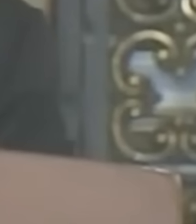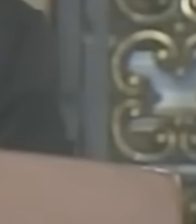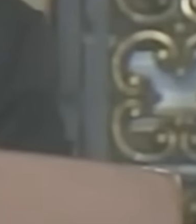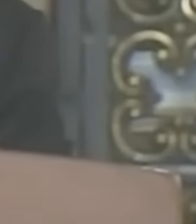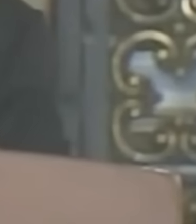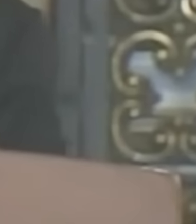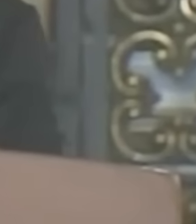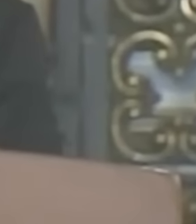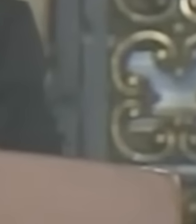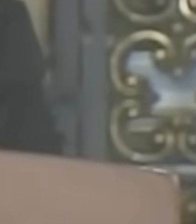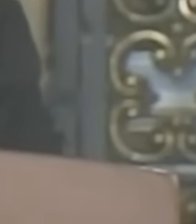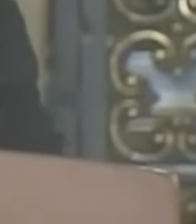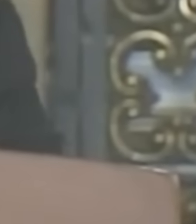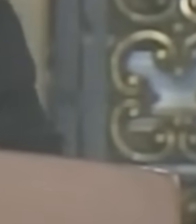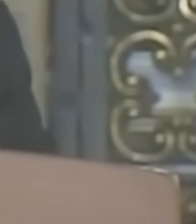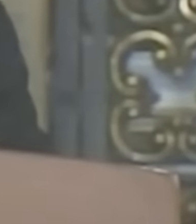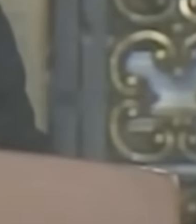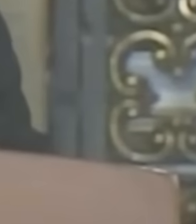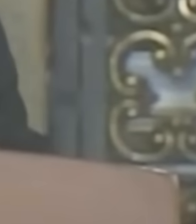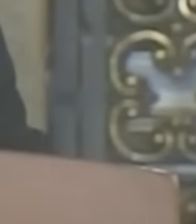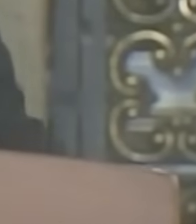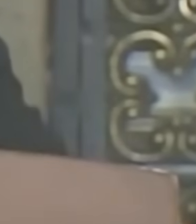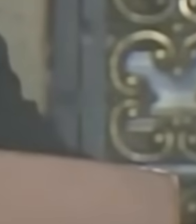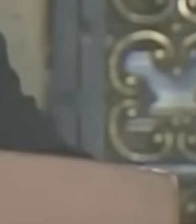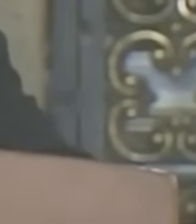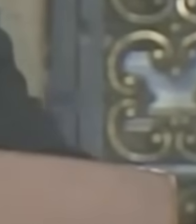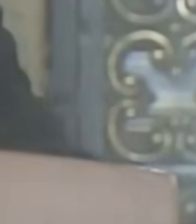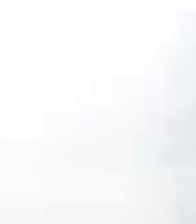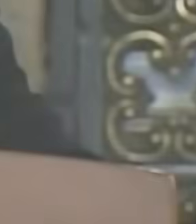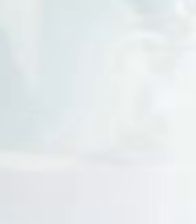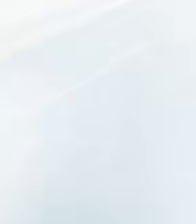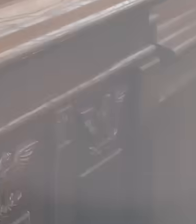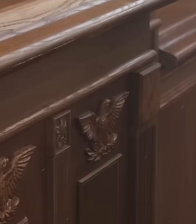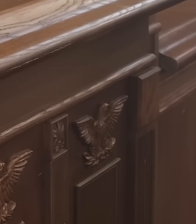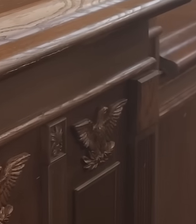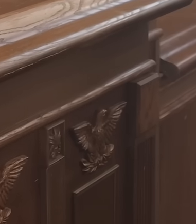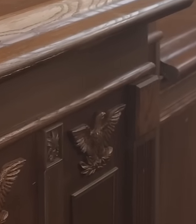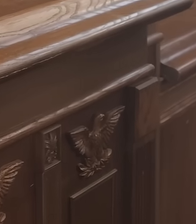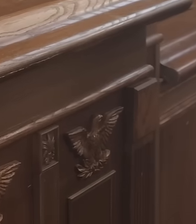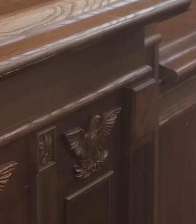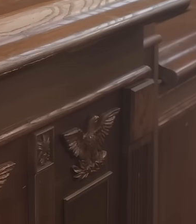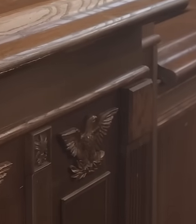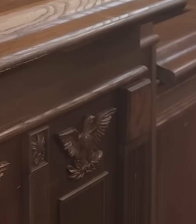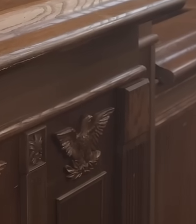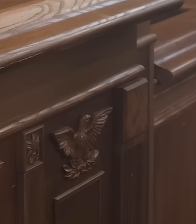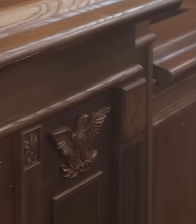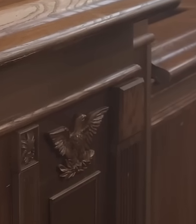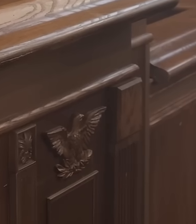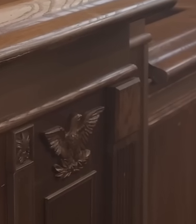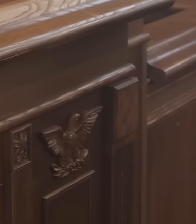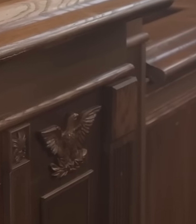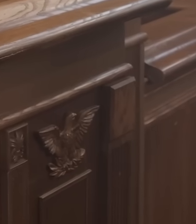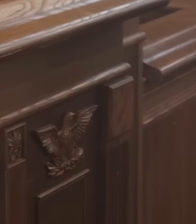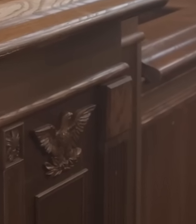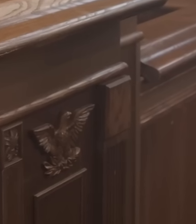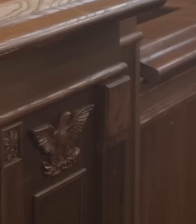Felipe Calderón. La justicia tarda pero llega. Un tribunal civil de Miami, Estados Unidos, dictó sentencia civil